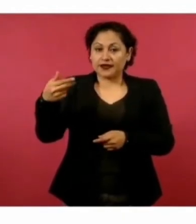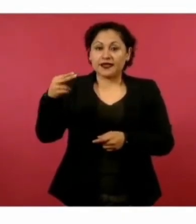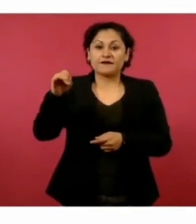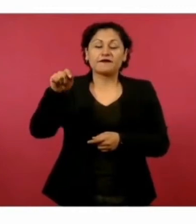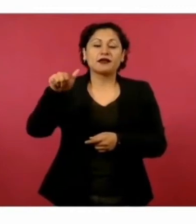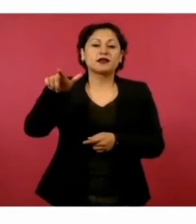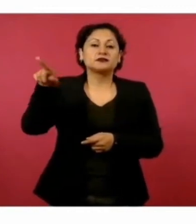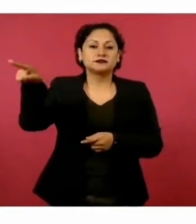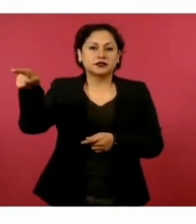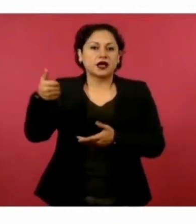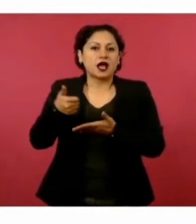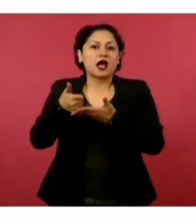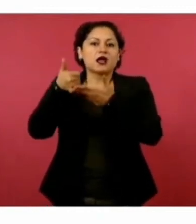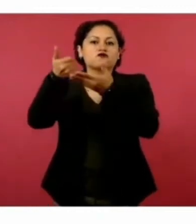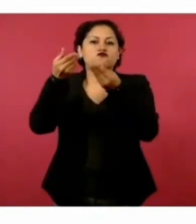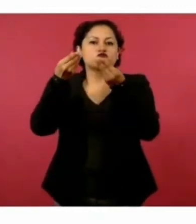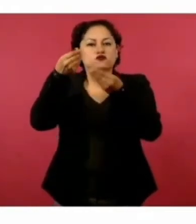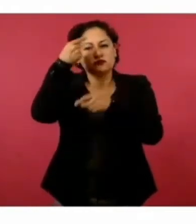fascismo.